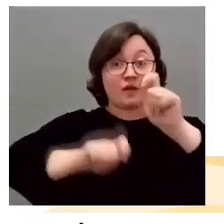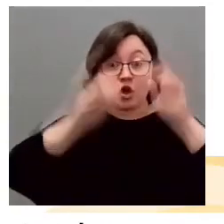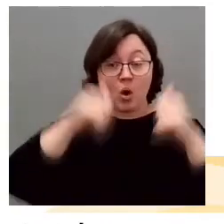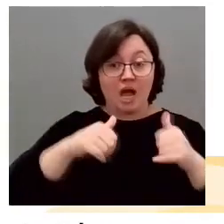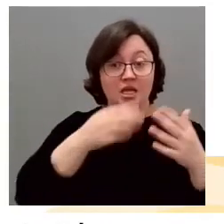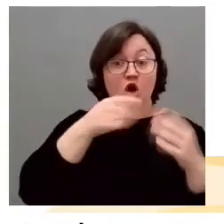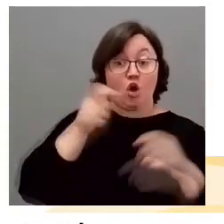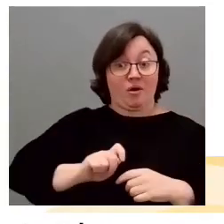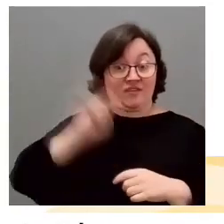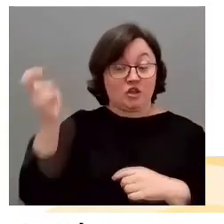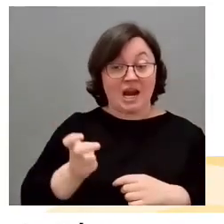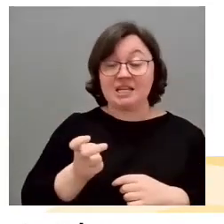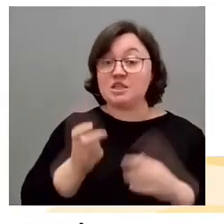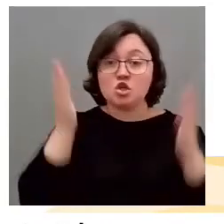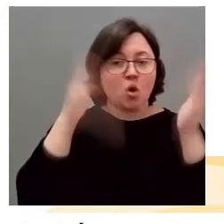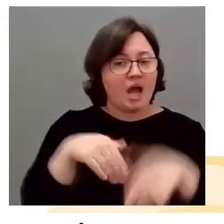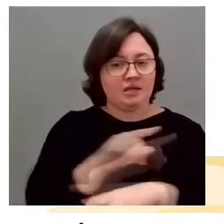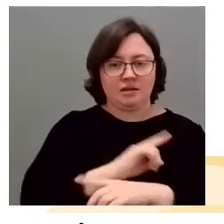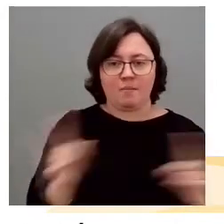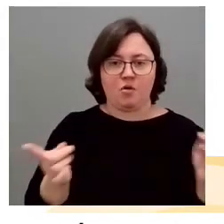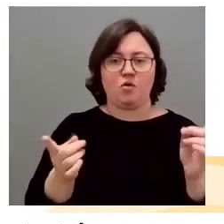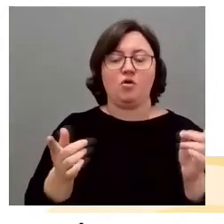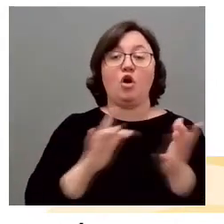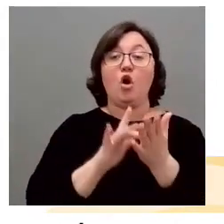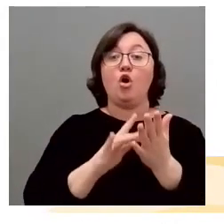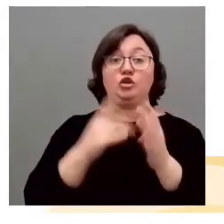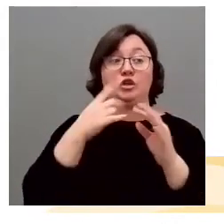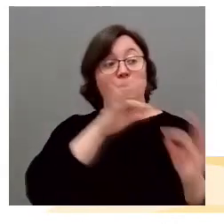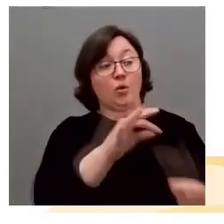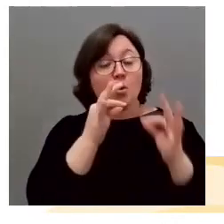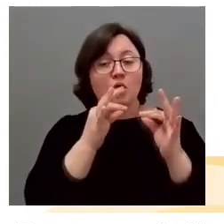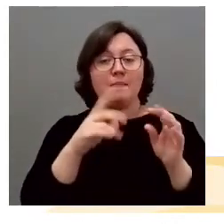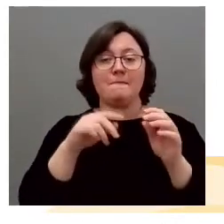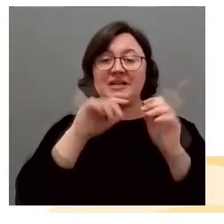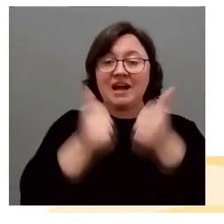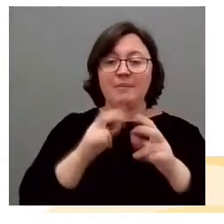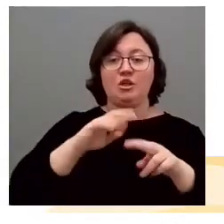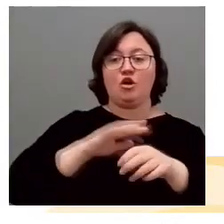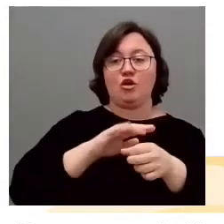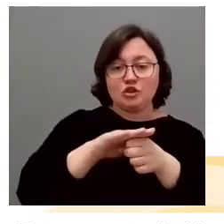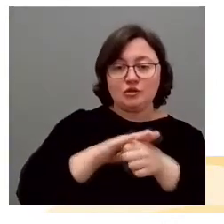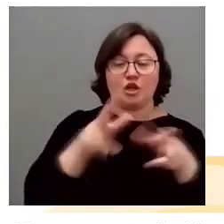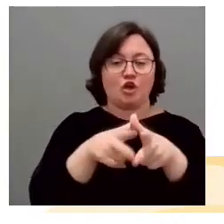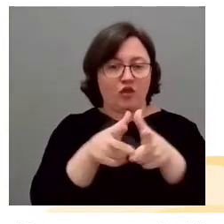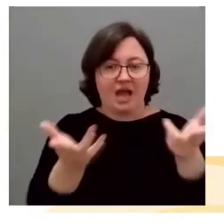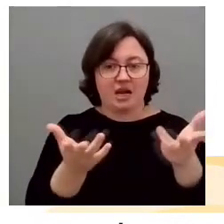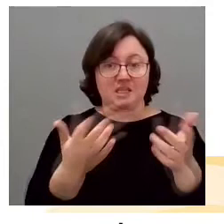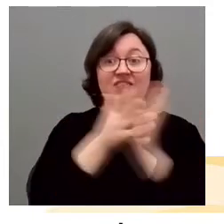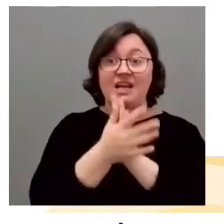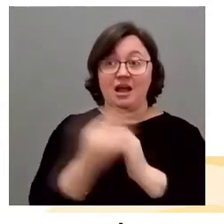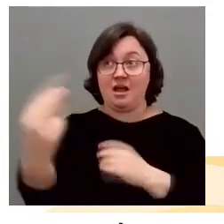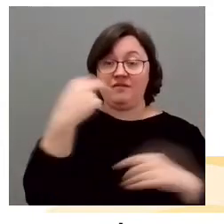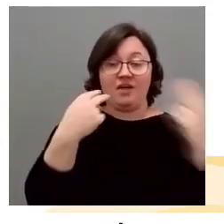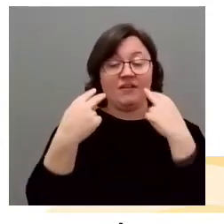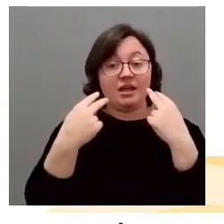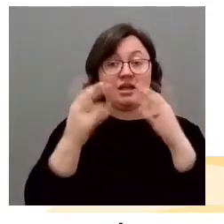seríamos un país ejemplar en materias de discapacidad y en materias de lo social, y por lo tanto perderíamos parte de lo que representa